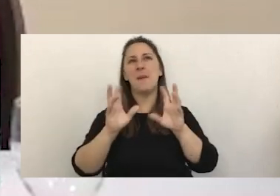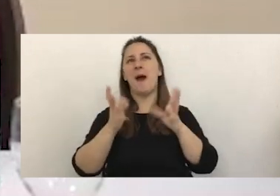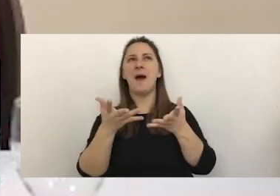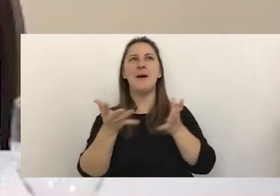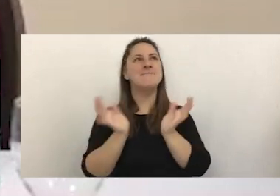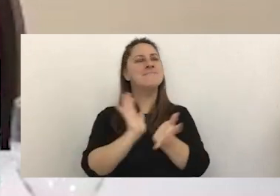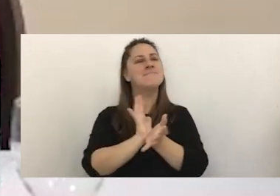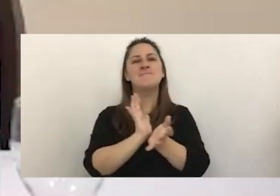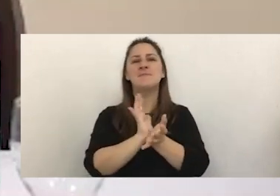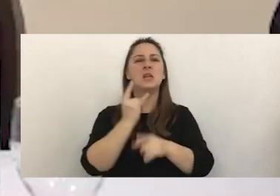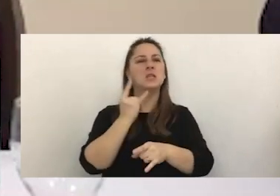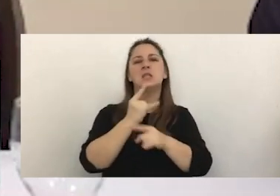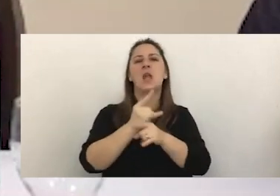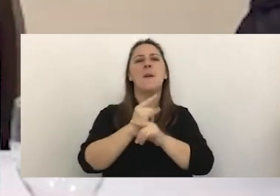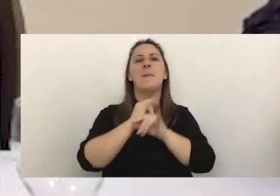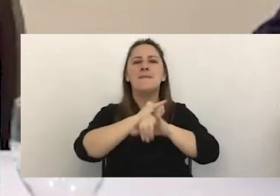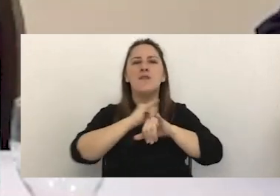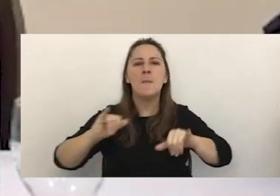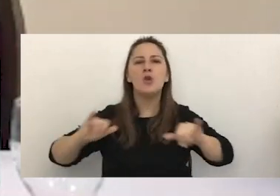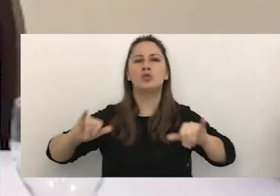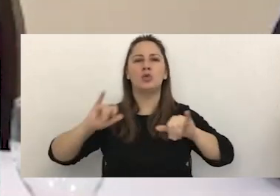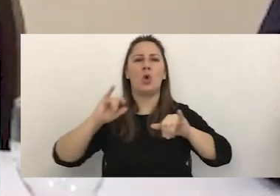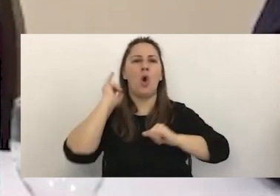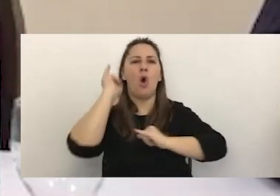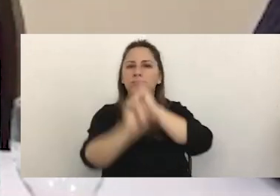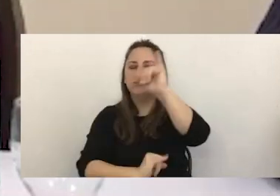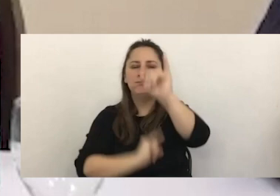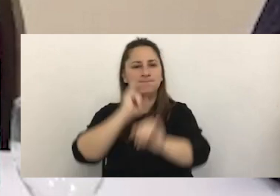el tiempo tengamos información de estas cuestiones. Así que